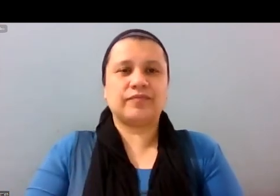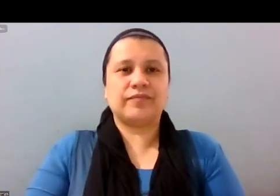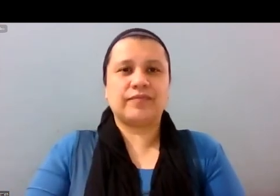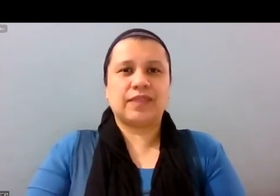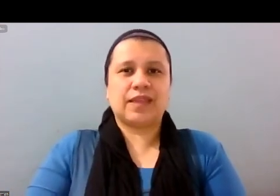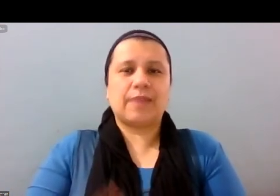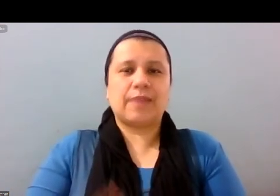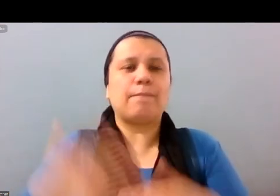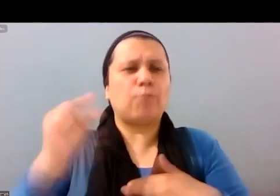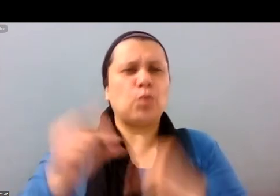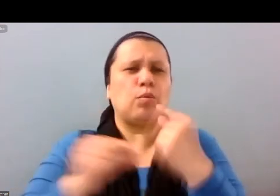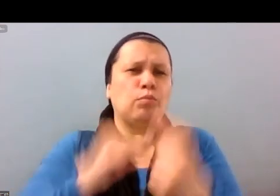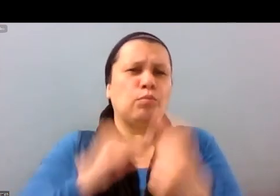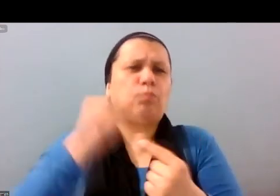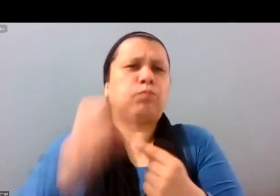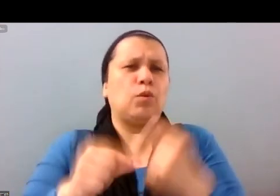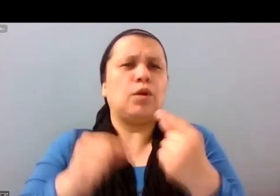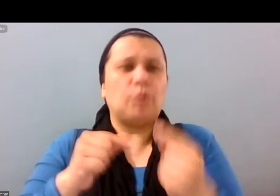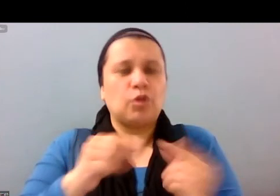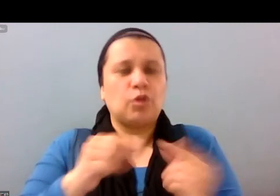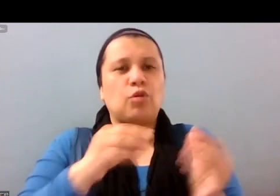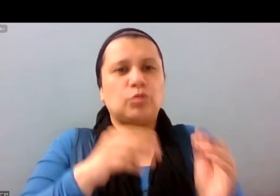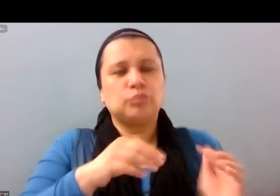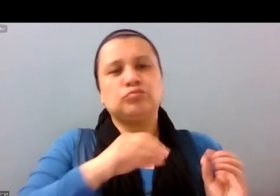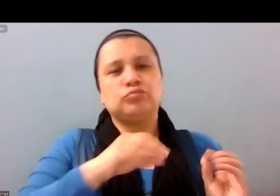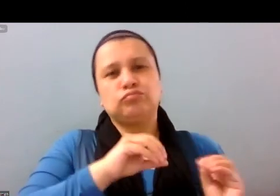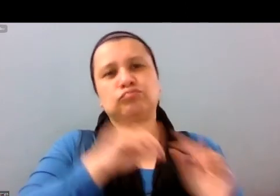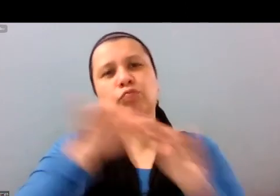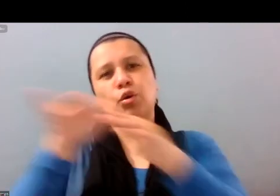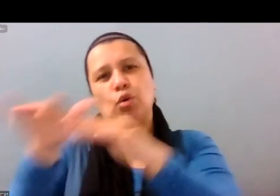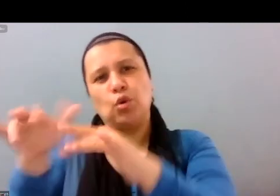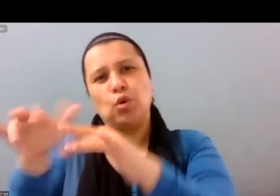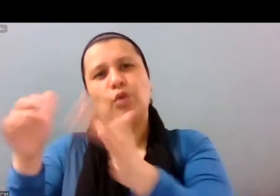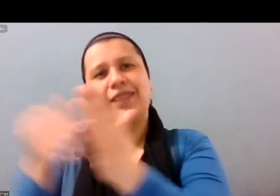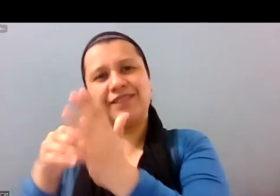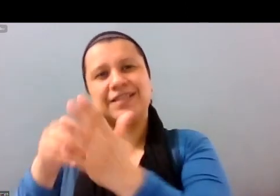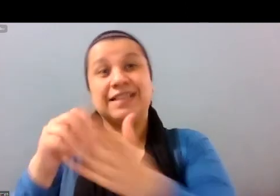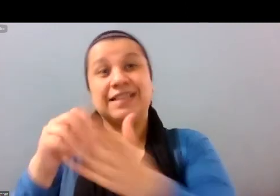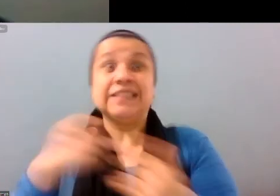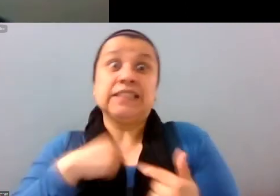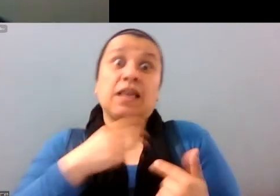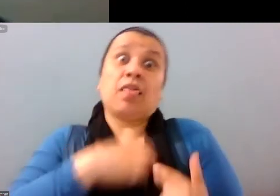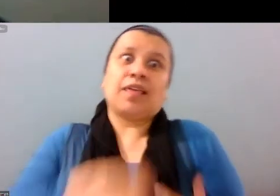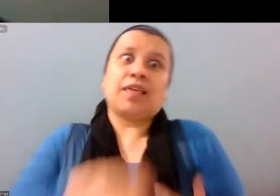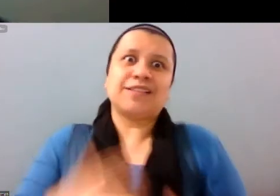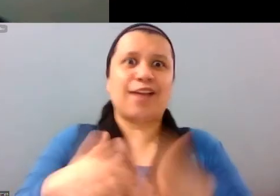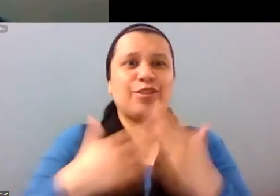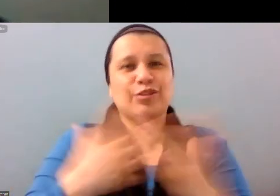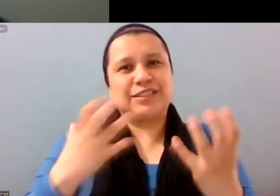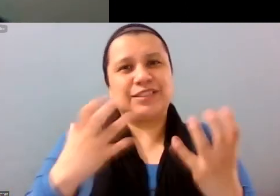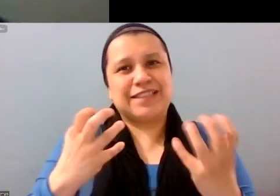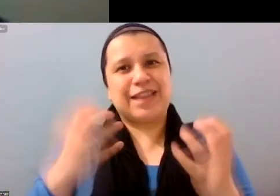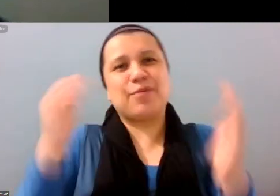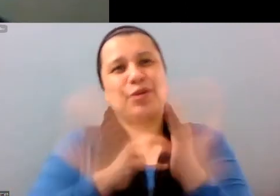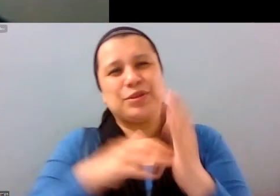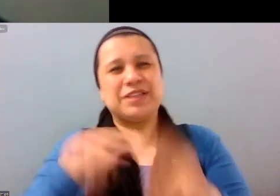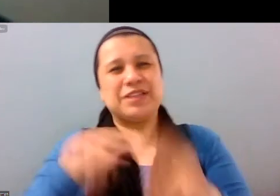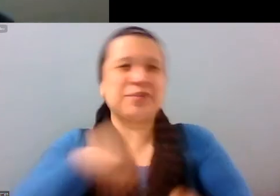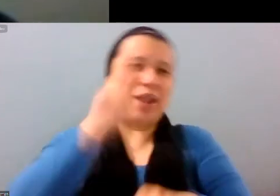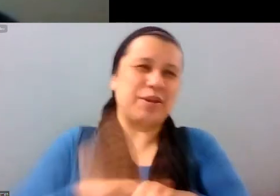a poco en este retorno que que sí es muy ansiado y muy esperado por todos porque todos queremos volver a una normalidad